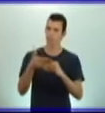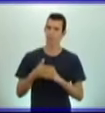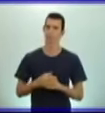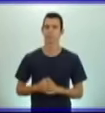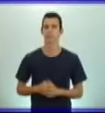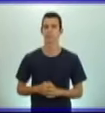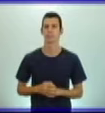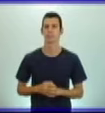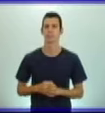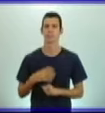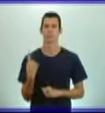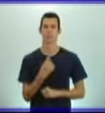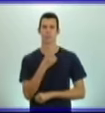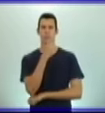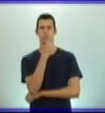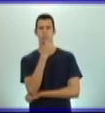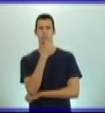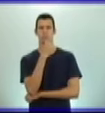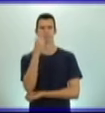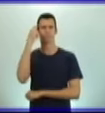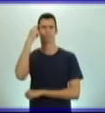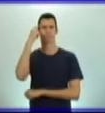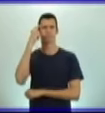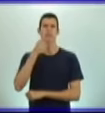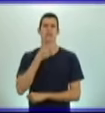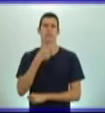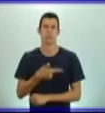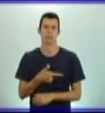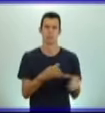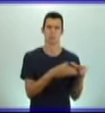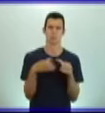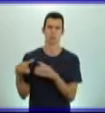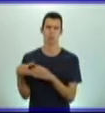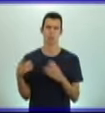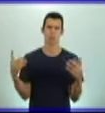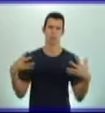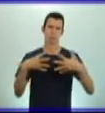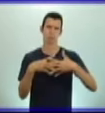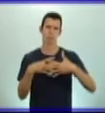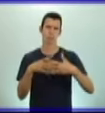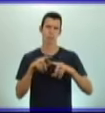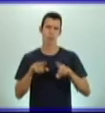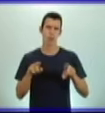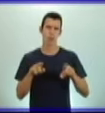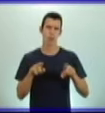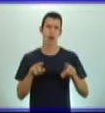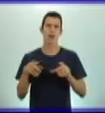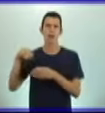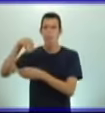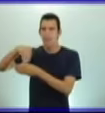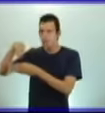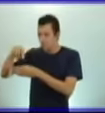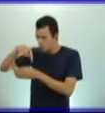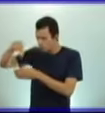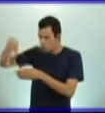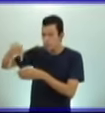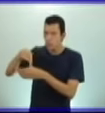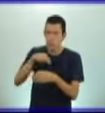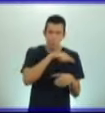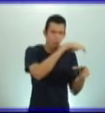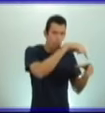nos preguntamos, ¿es una función? ¿Se cumple que a cada uno de los elementos le corresponde uno y solo un